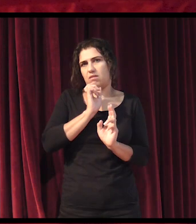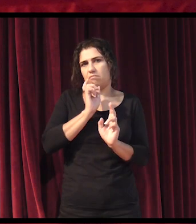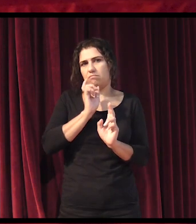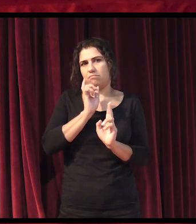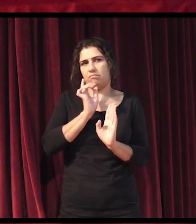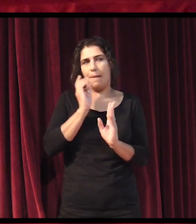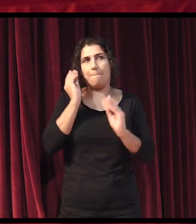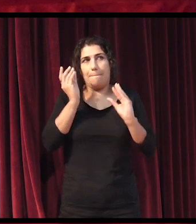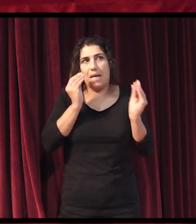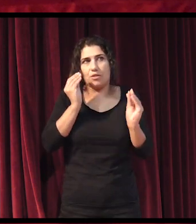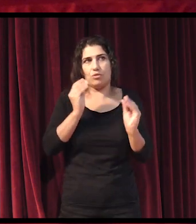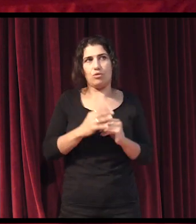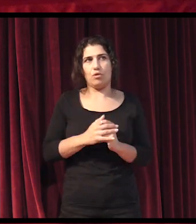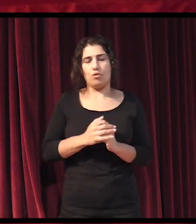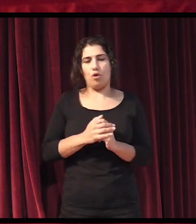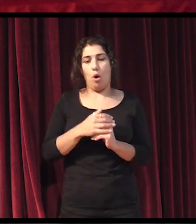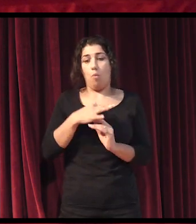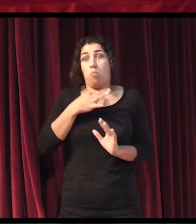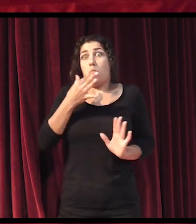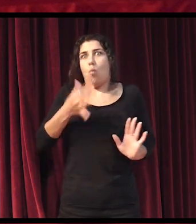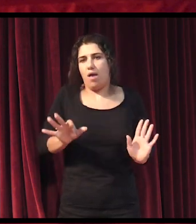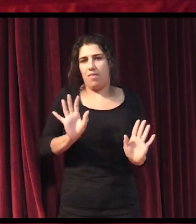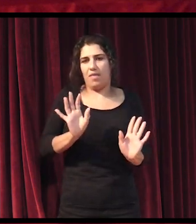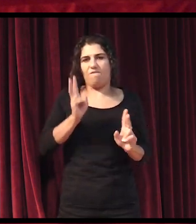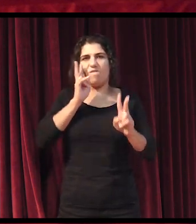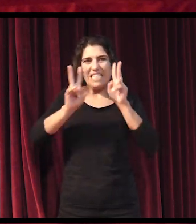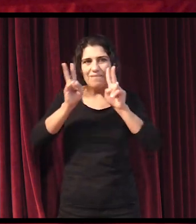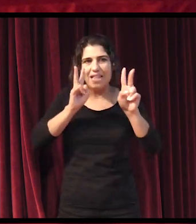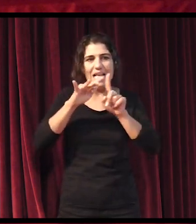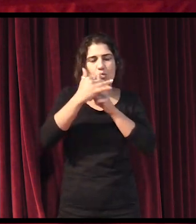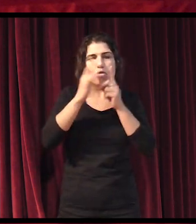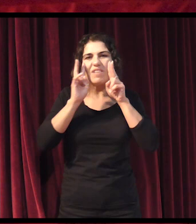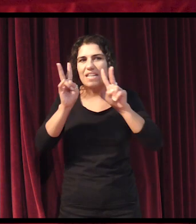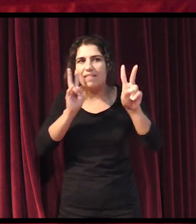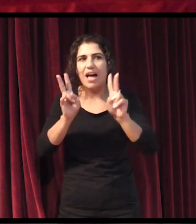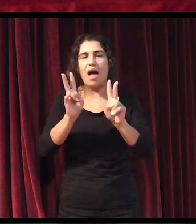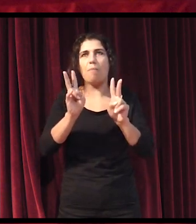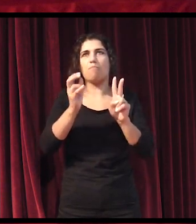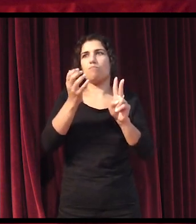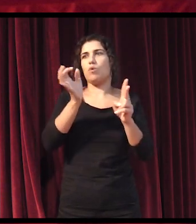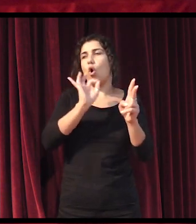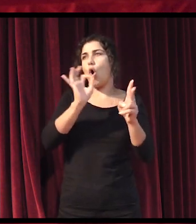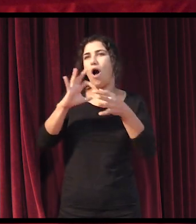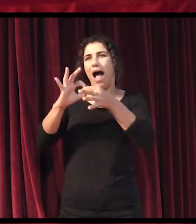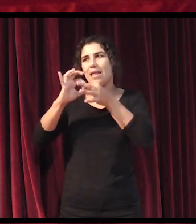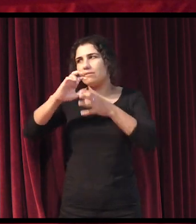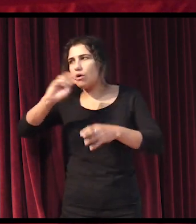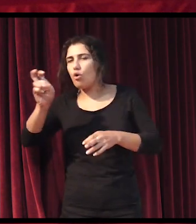¿Existiría, no sé, se me ocurre, alguna posibilidad de visibilizar esta situación a través de hacer otras alianzas?